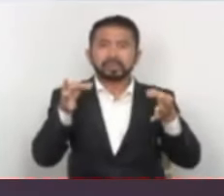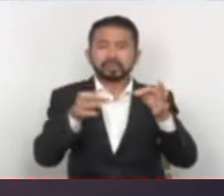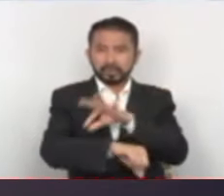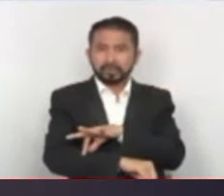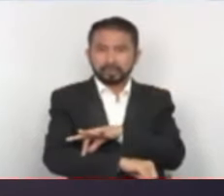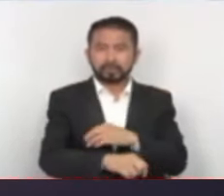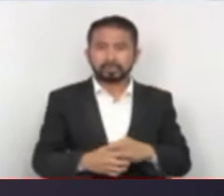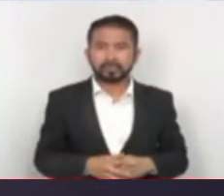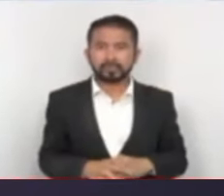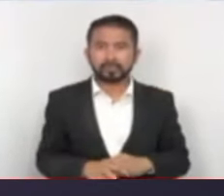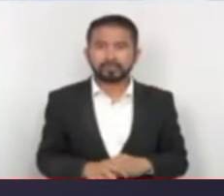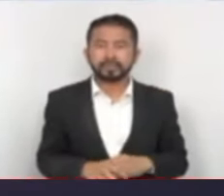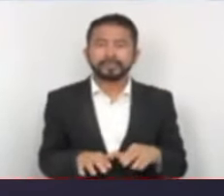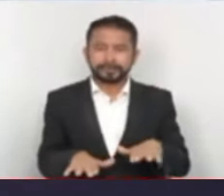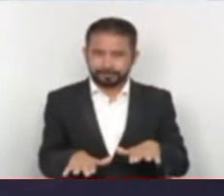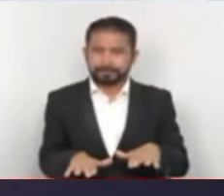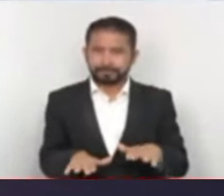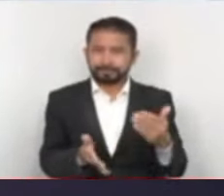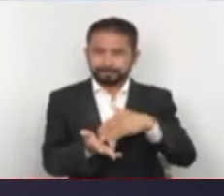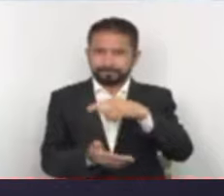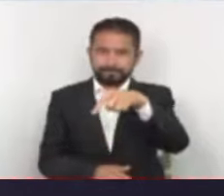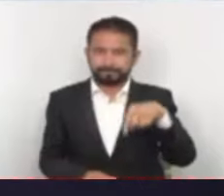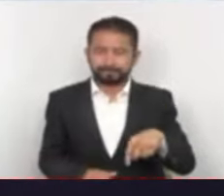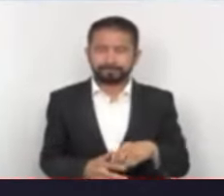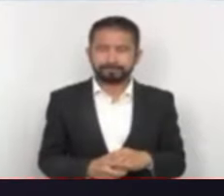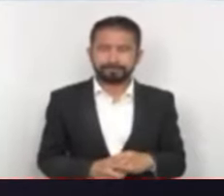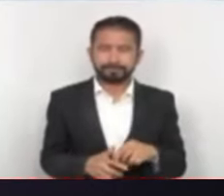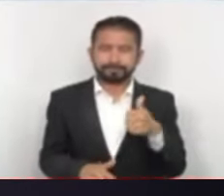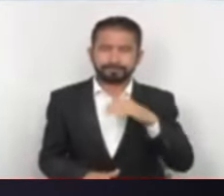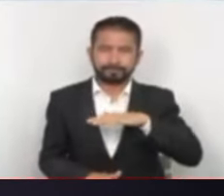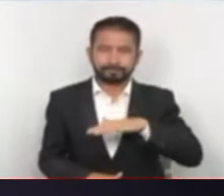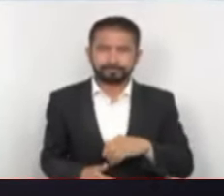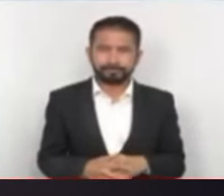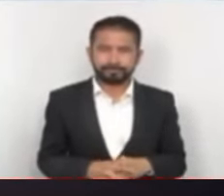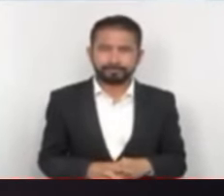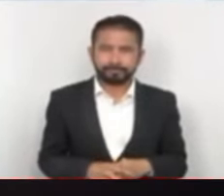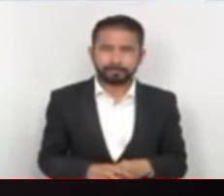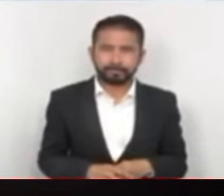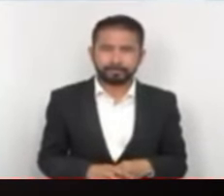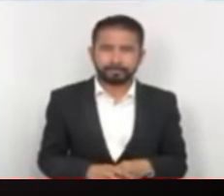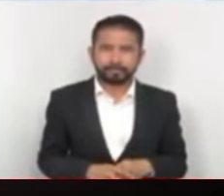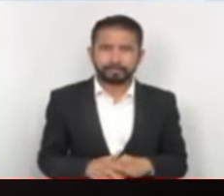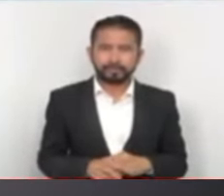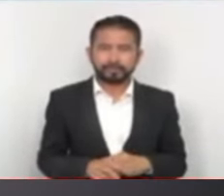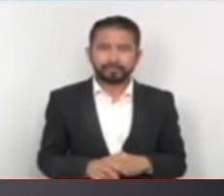pues esperamos en esto. Y gracias de nuevo por estar acá con nosotros. Buenas tardes, gracias, presidente.